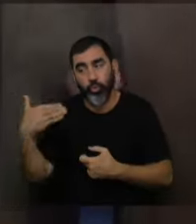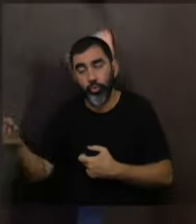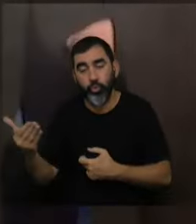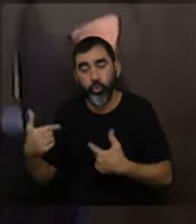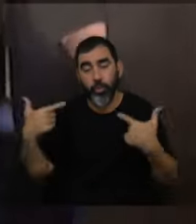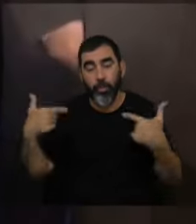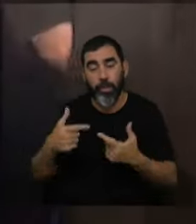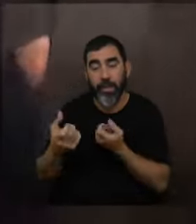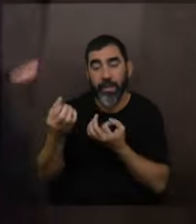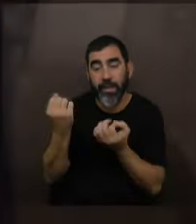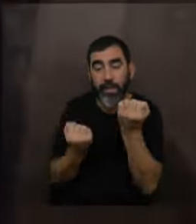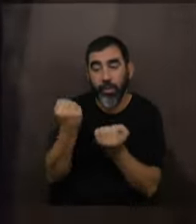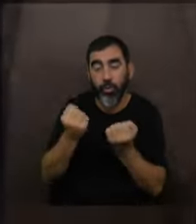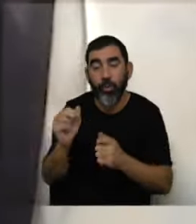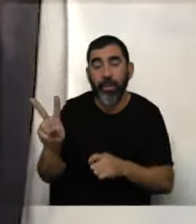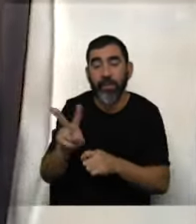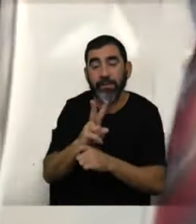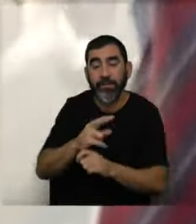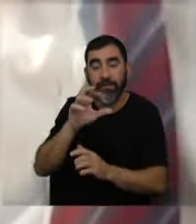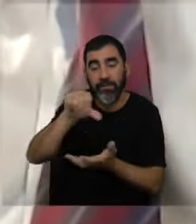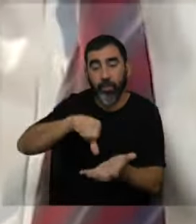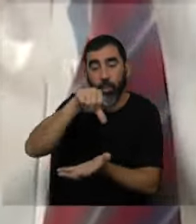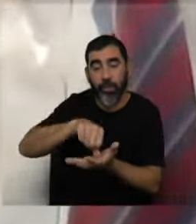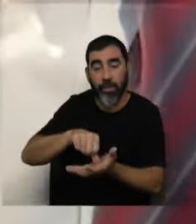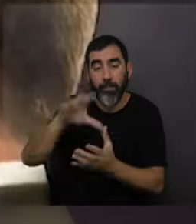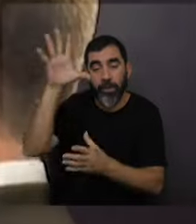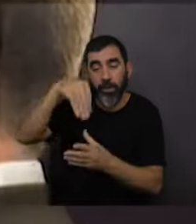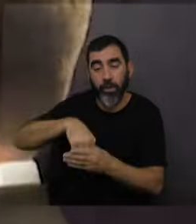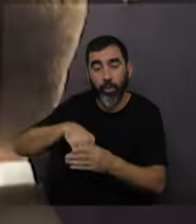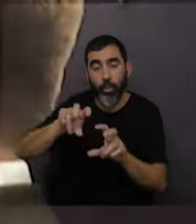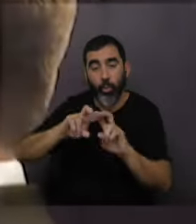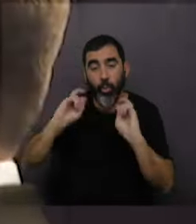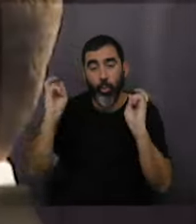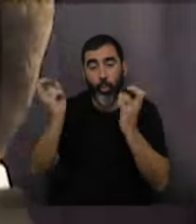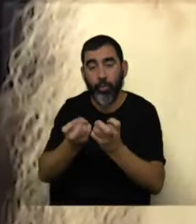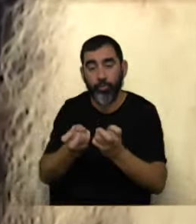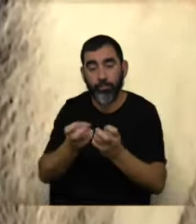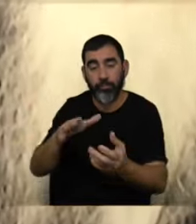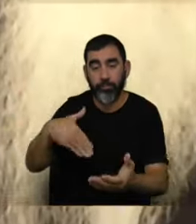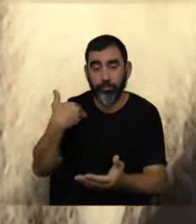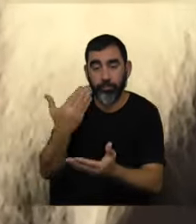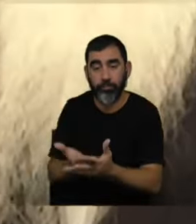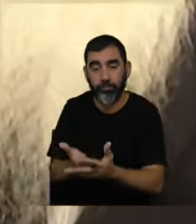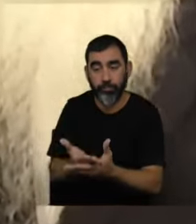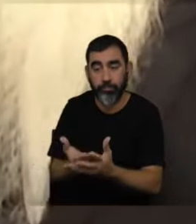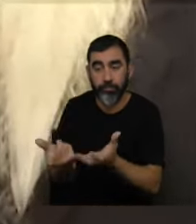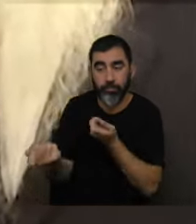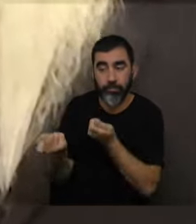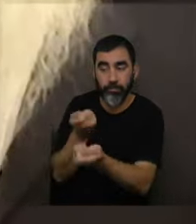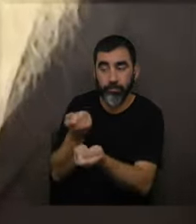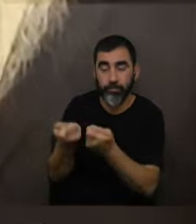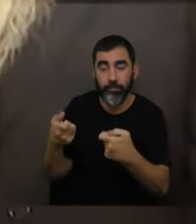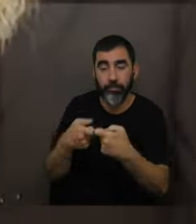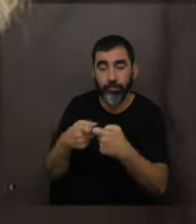ministro de finanzas y el de seguridad nacional para ser incluidos en el gabinete bélico una propuesta que aumentaría las tensiones con socios